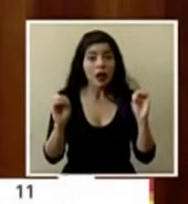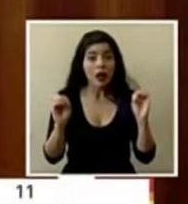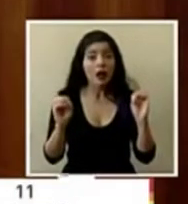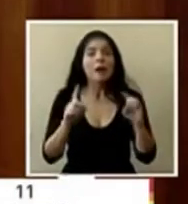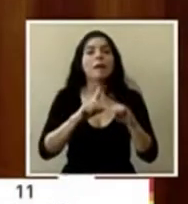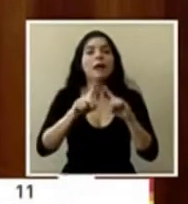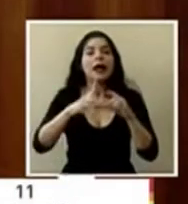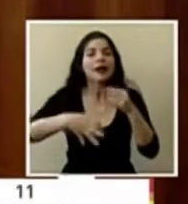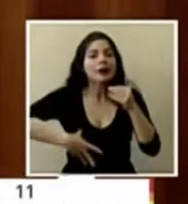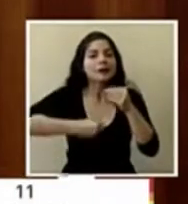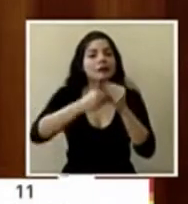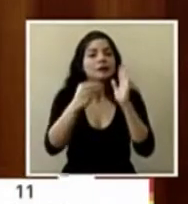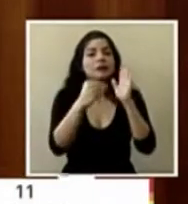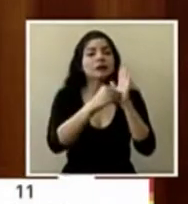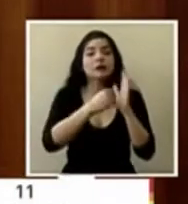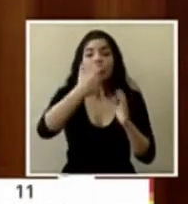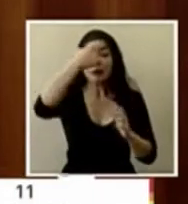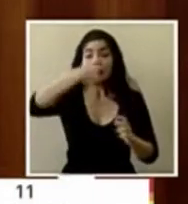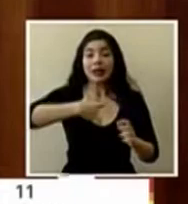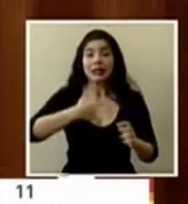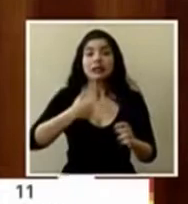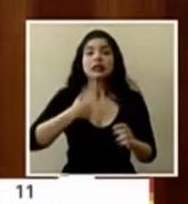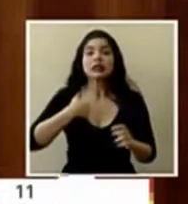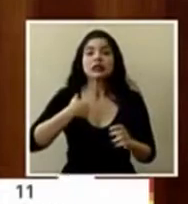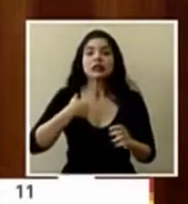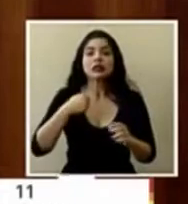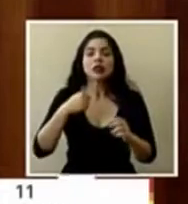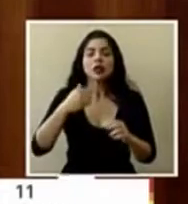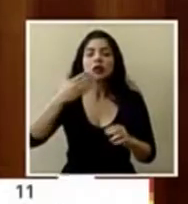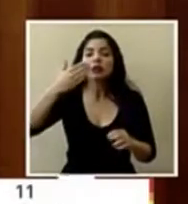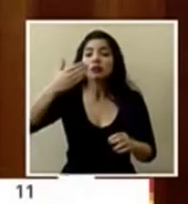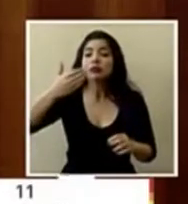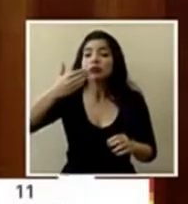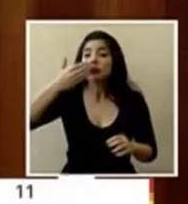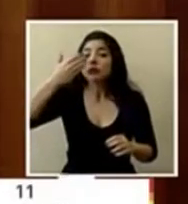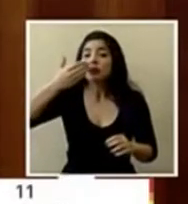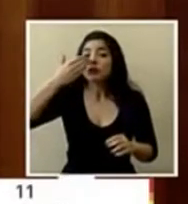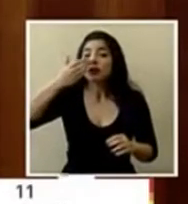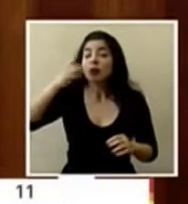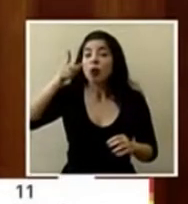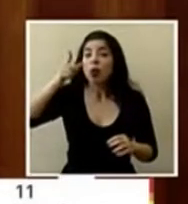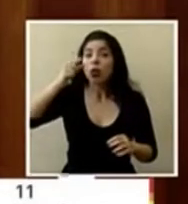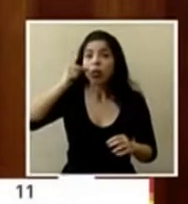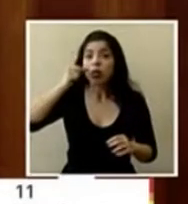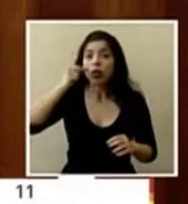el hecho de tener pérdida o disminución importante del olfato.